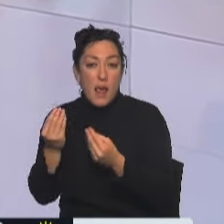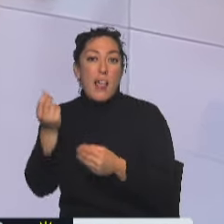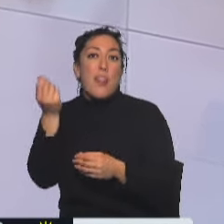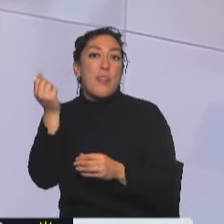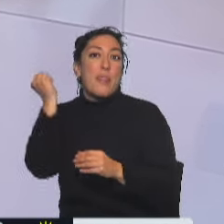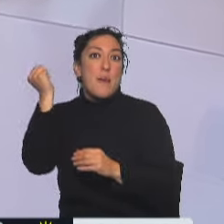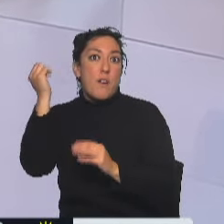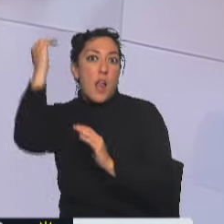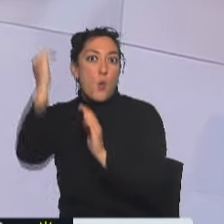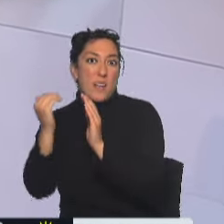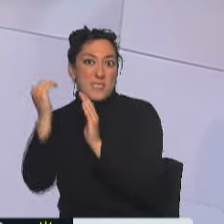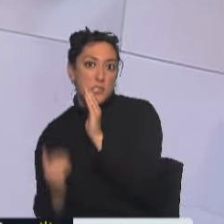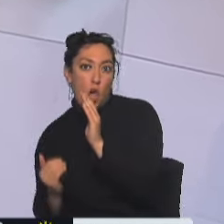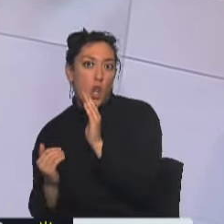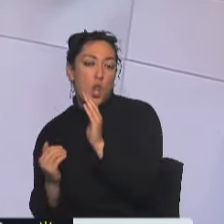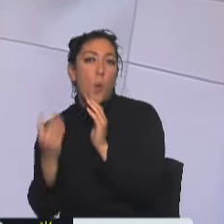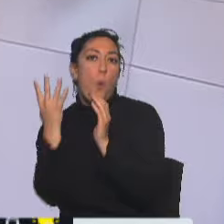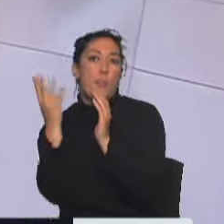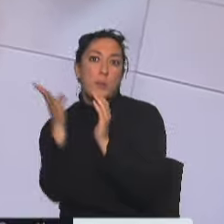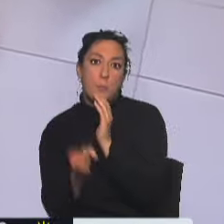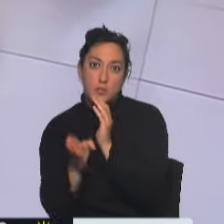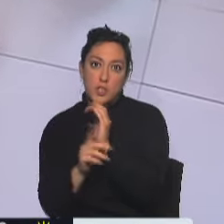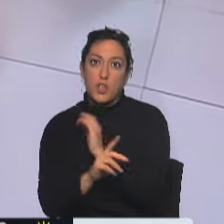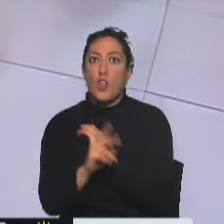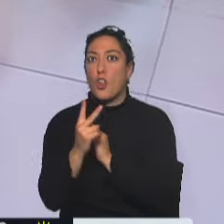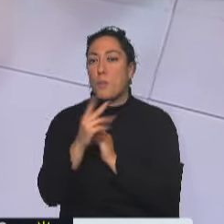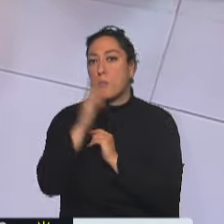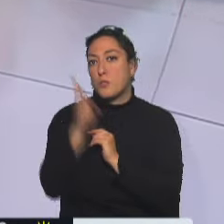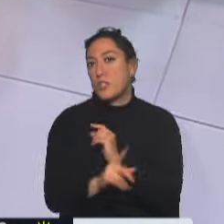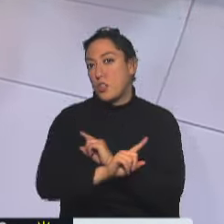y que converja a un 4%. Dos alternativas que le generan problemas al gobierno.